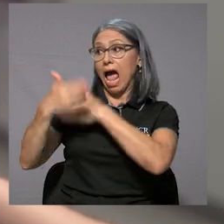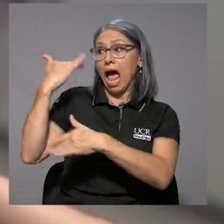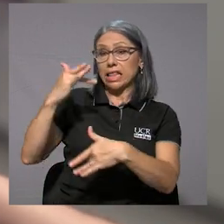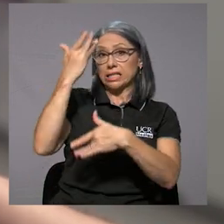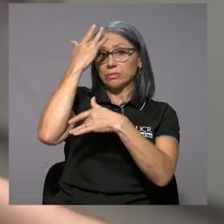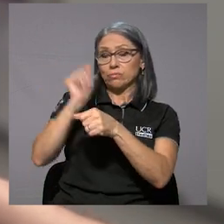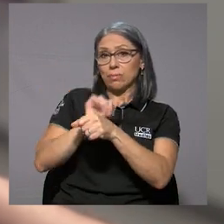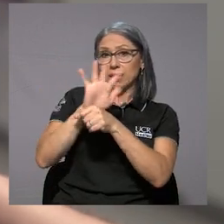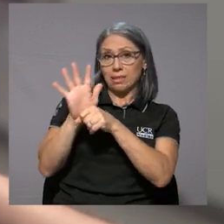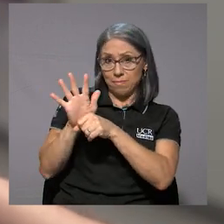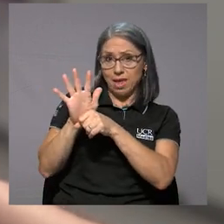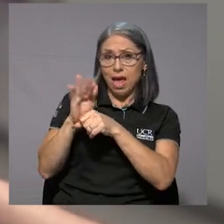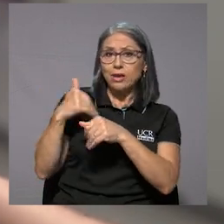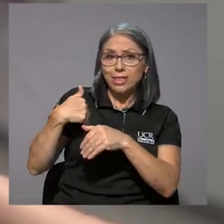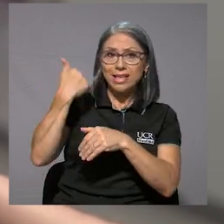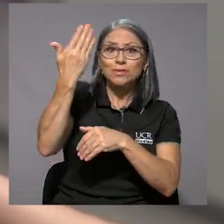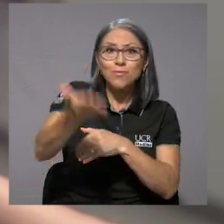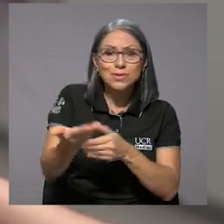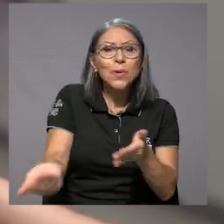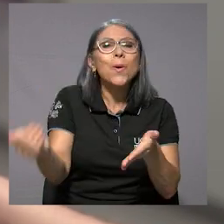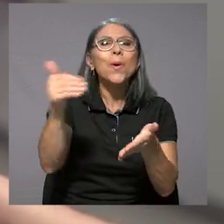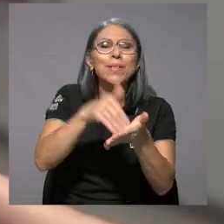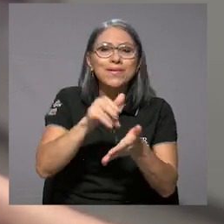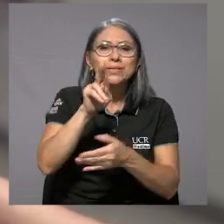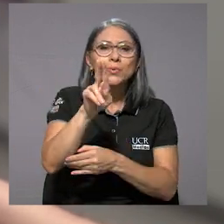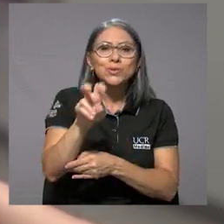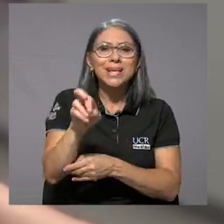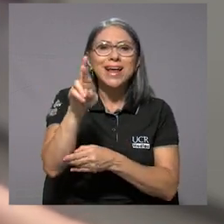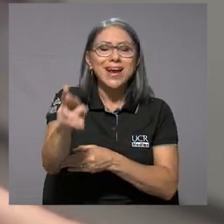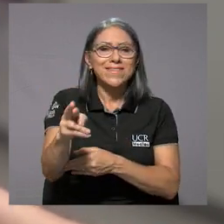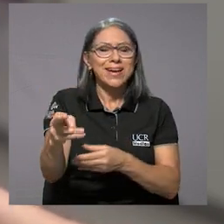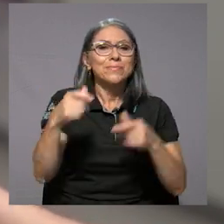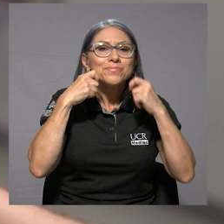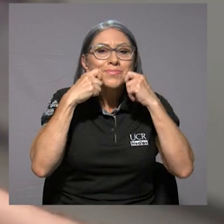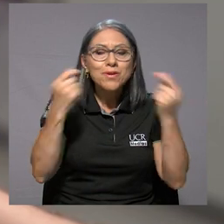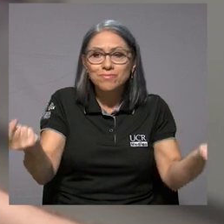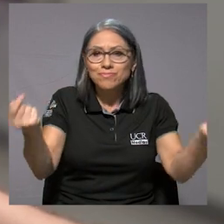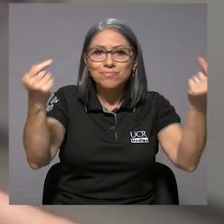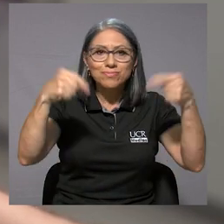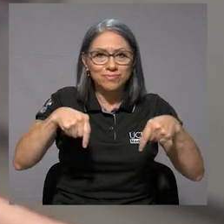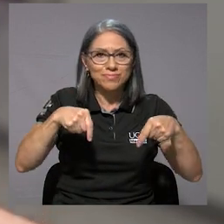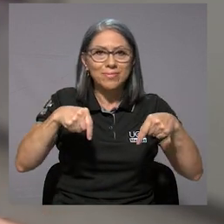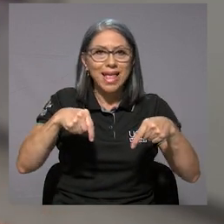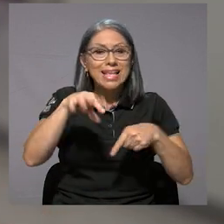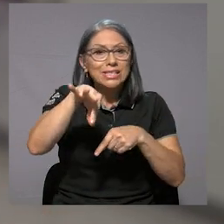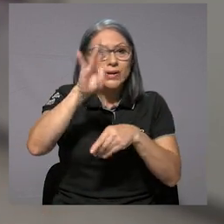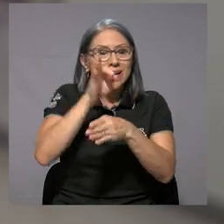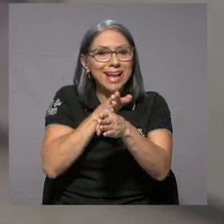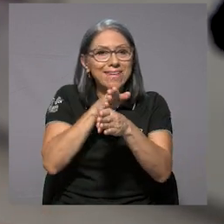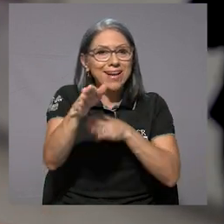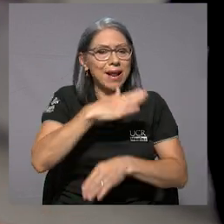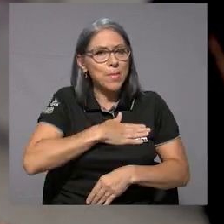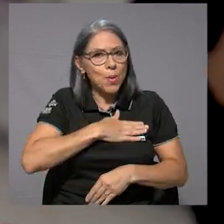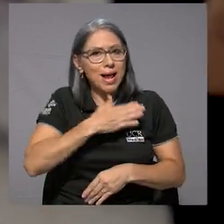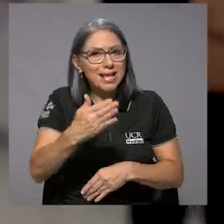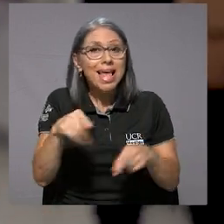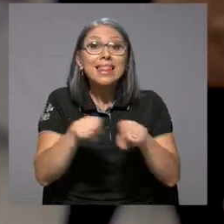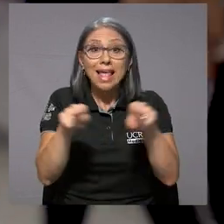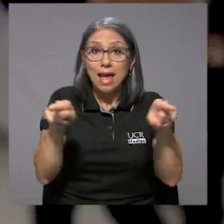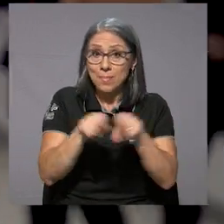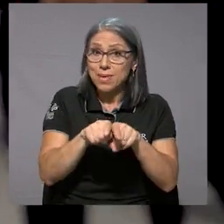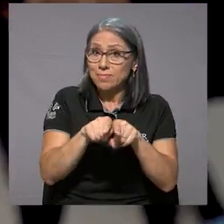de Costa Rica retoma la feria presencial sobre el tema vocacional, el cual también se está llevando a cabo de manera